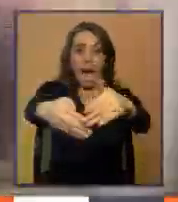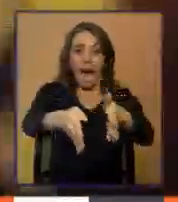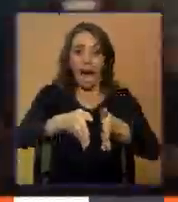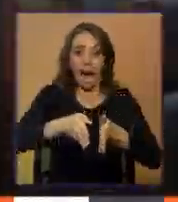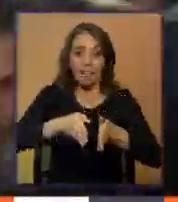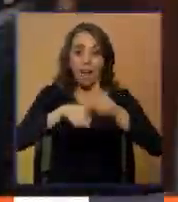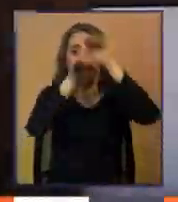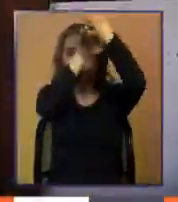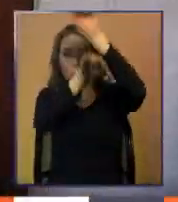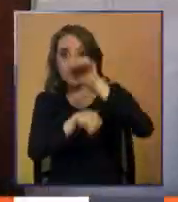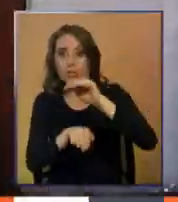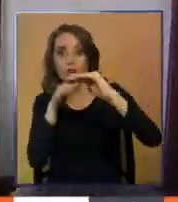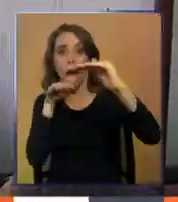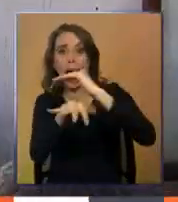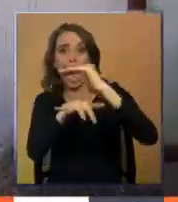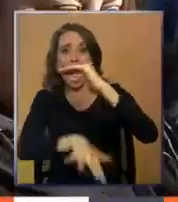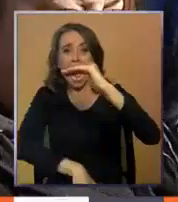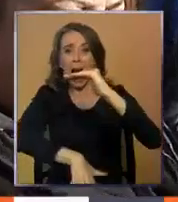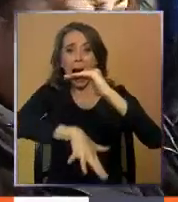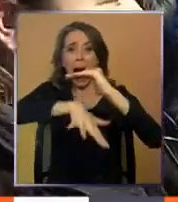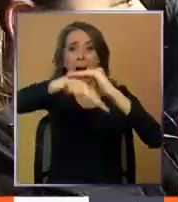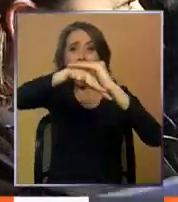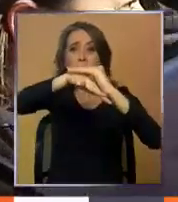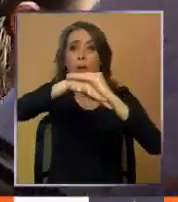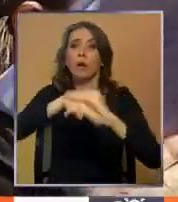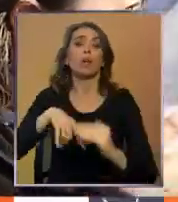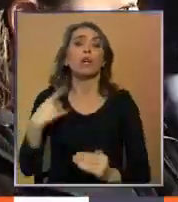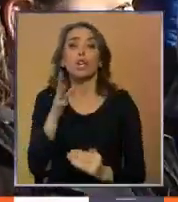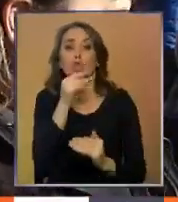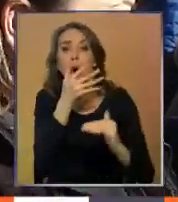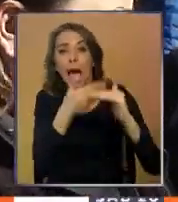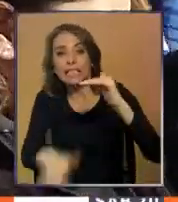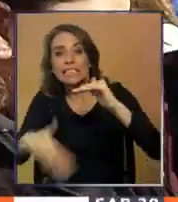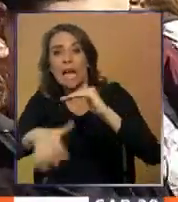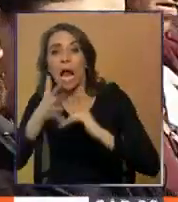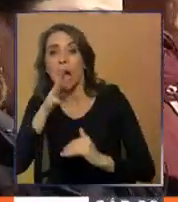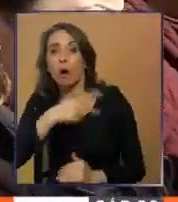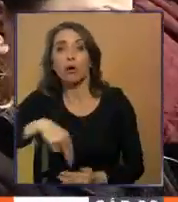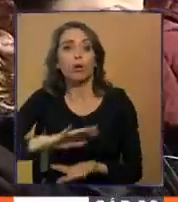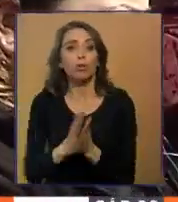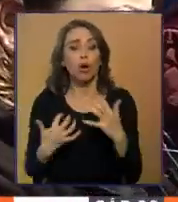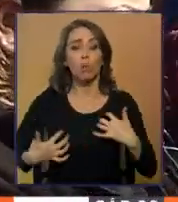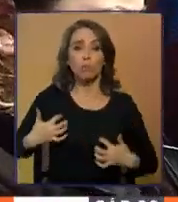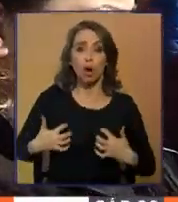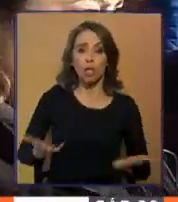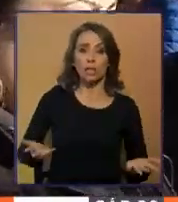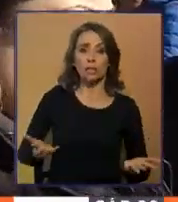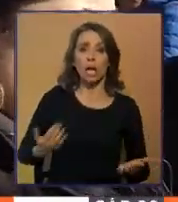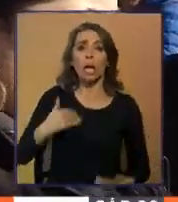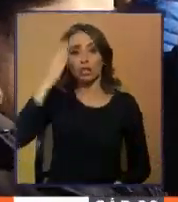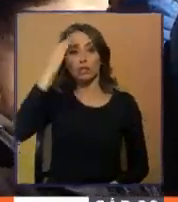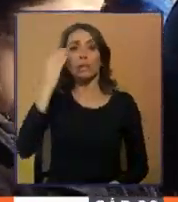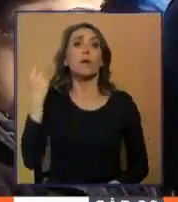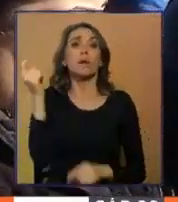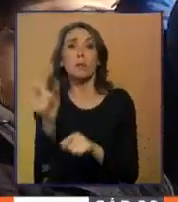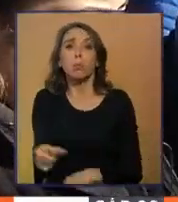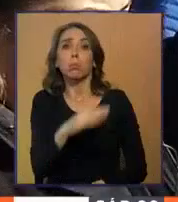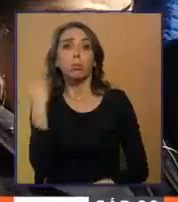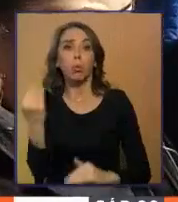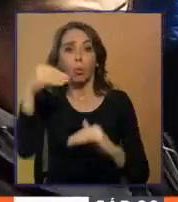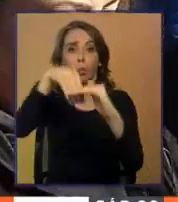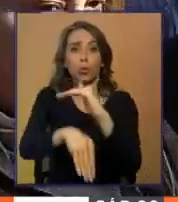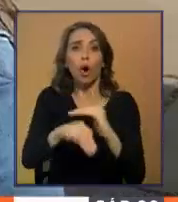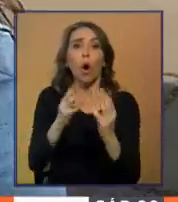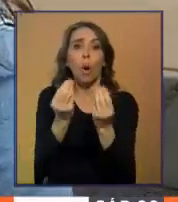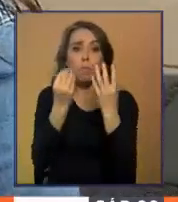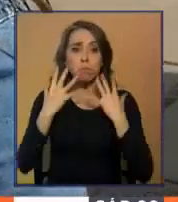estarían completamente inundados. Todos estamos molestos porque no tenemos el conocimiento de cómo están nuestros deudos y que si están mojados o